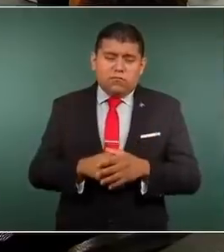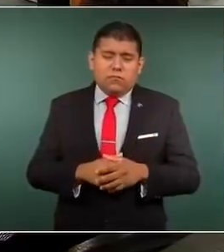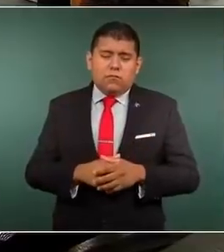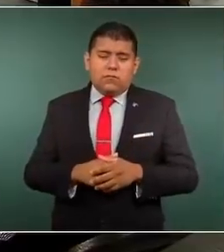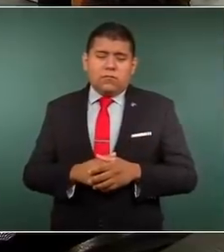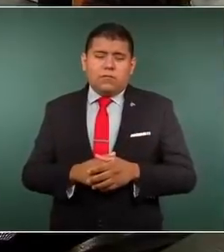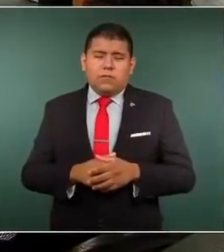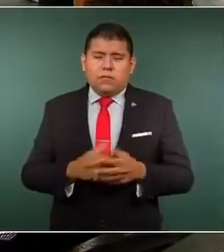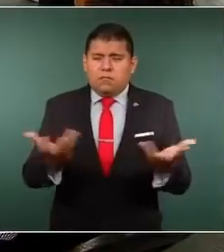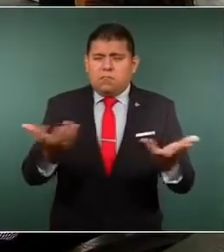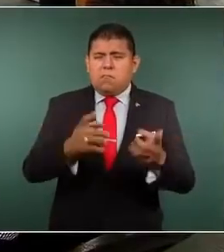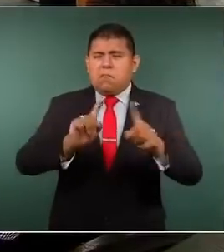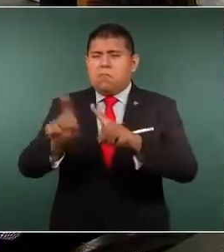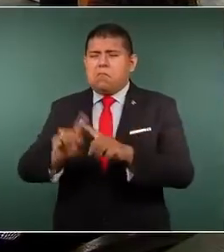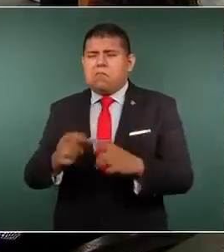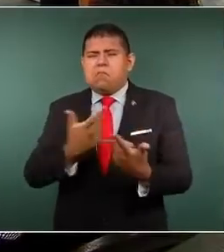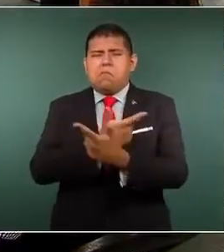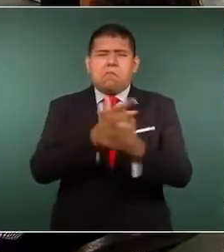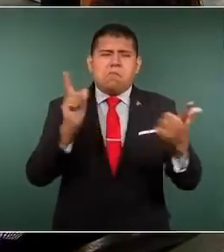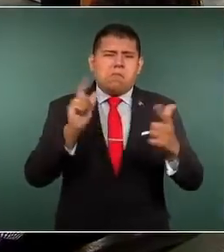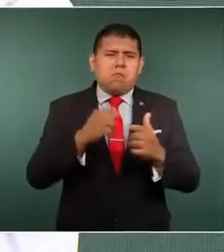haciendo y deshaciendo